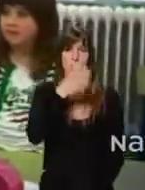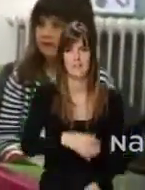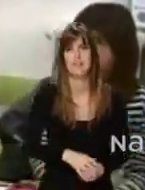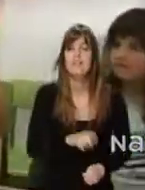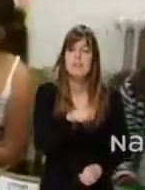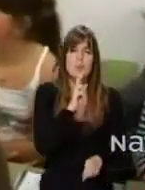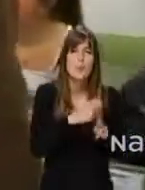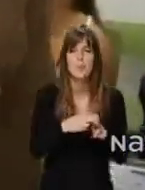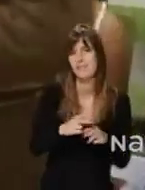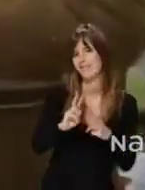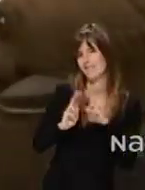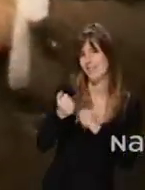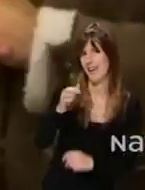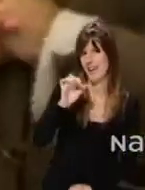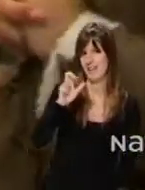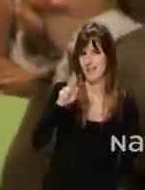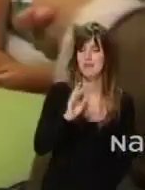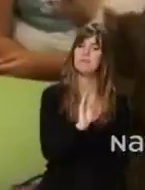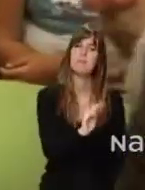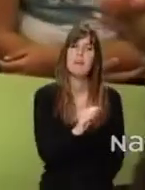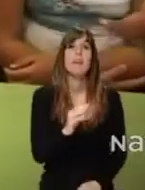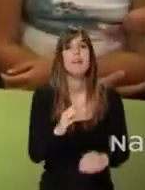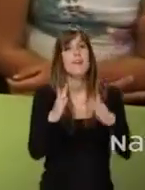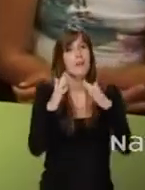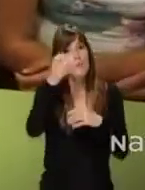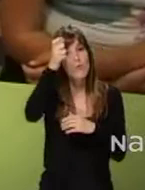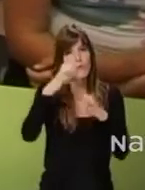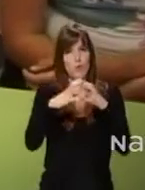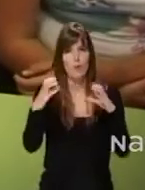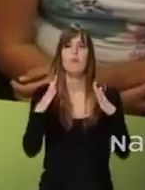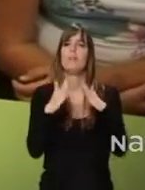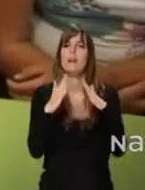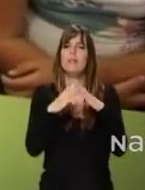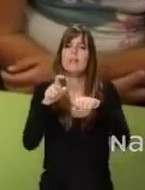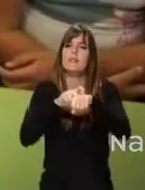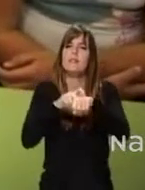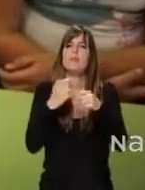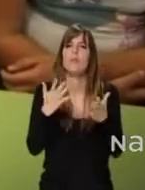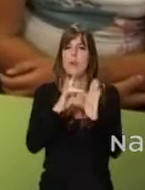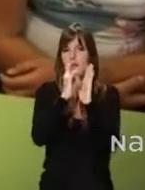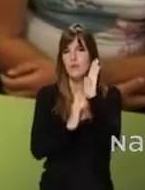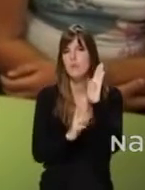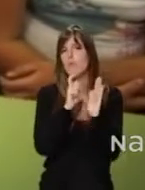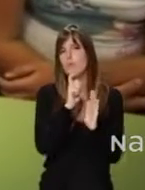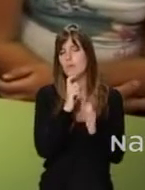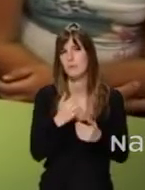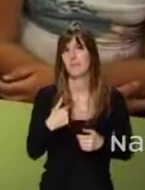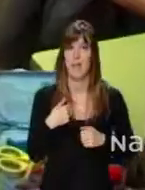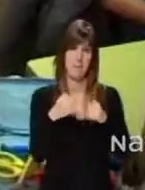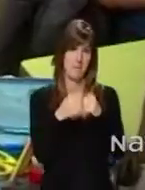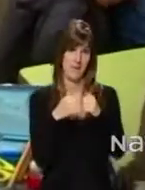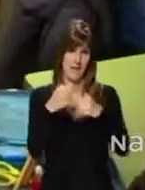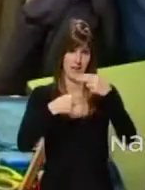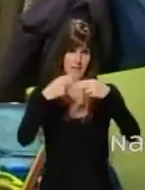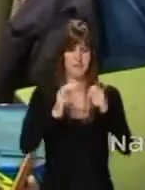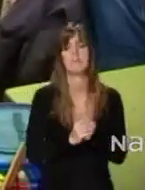¿Cómo te llamas? Asier. ¿Cómo son las casas de Urroz? ¿Qué características tienen? Son de piedra.